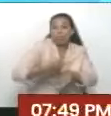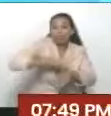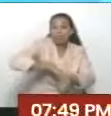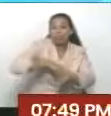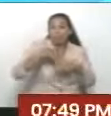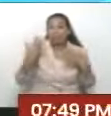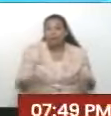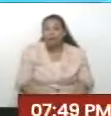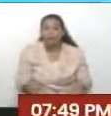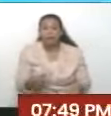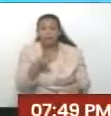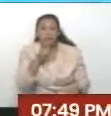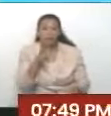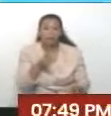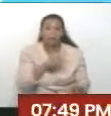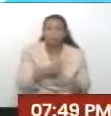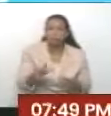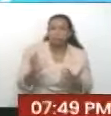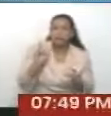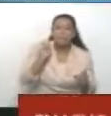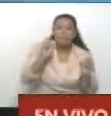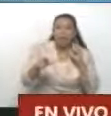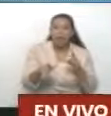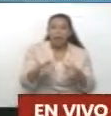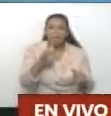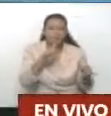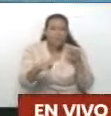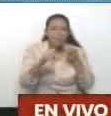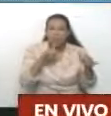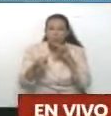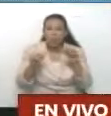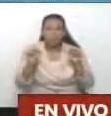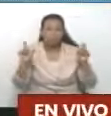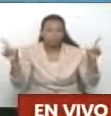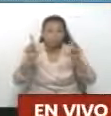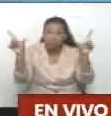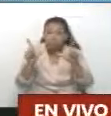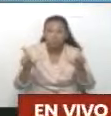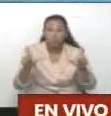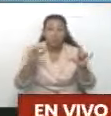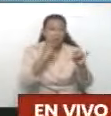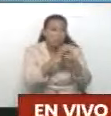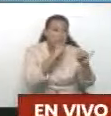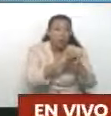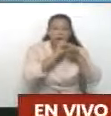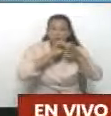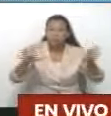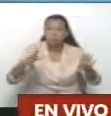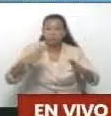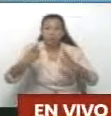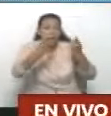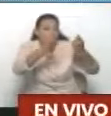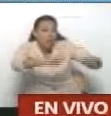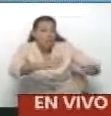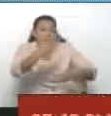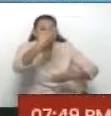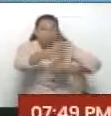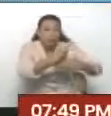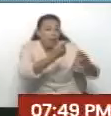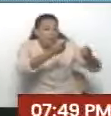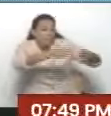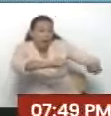el ataque, los misiles. Yo digo, son misiles que cayeron. Los misiles de las sanciones económicas.